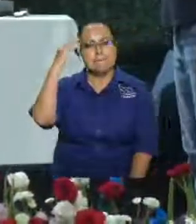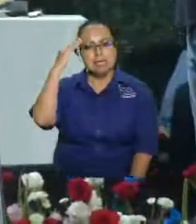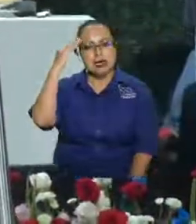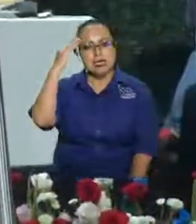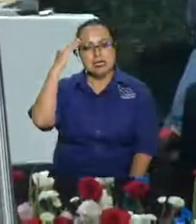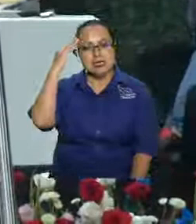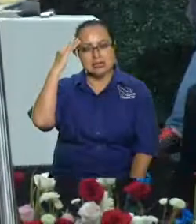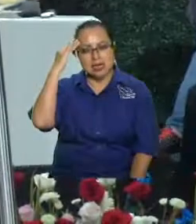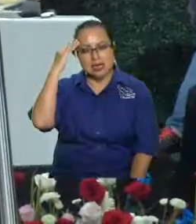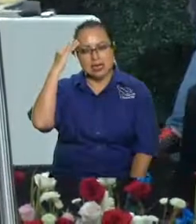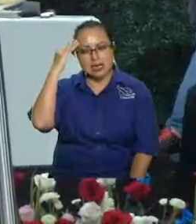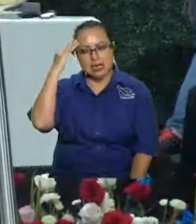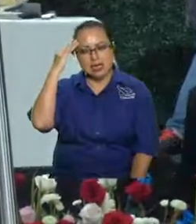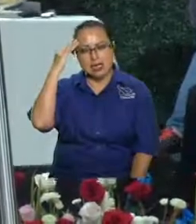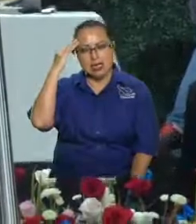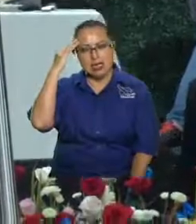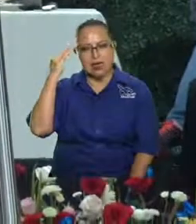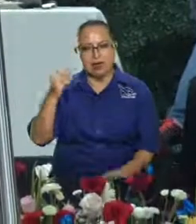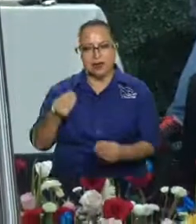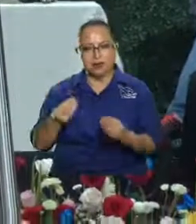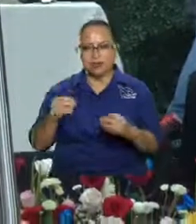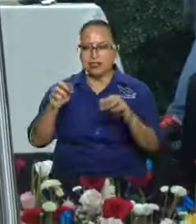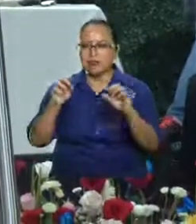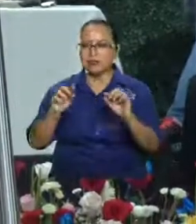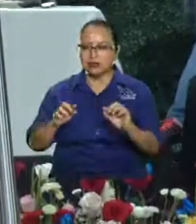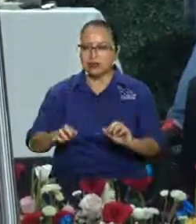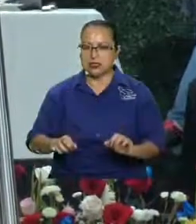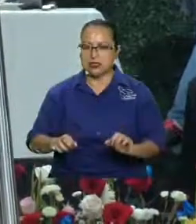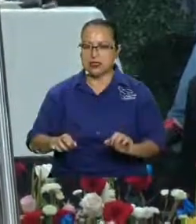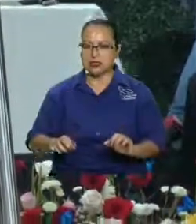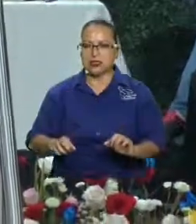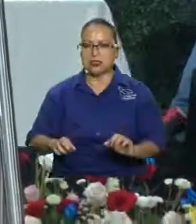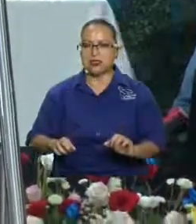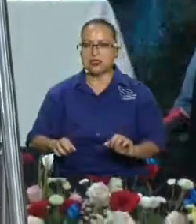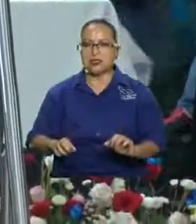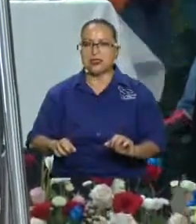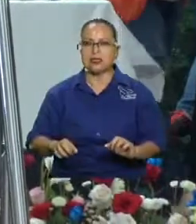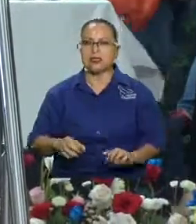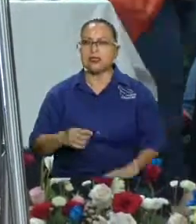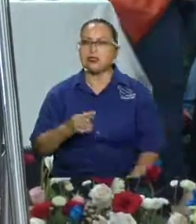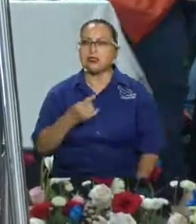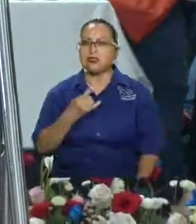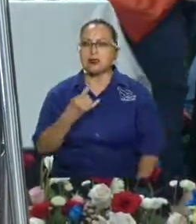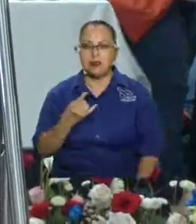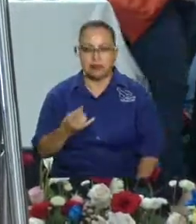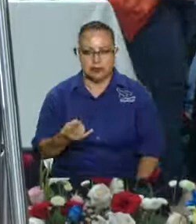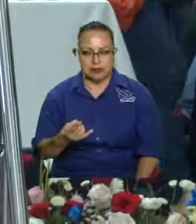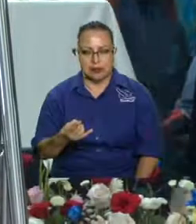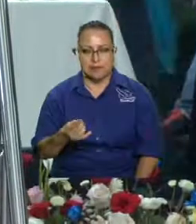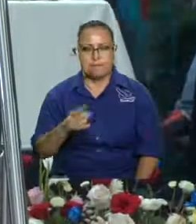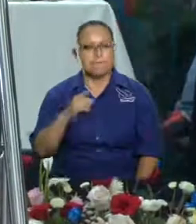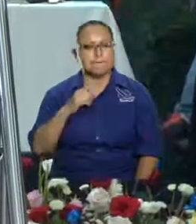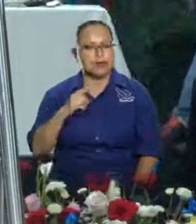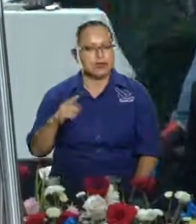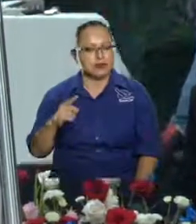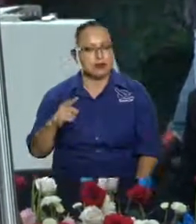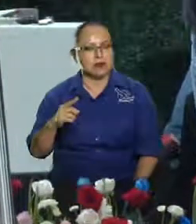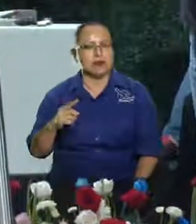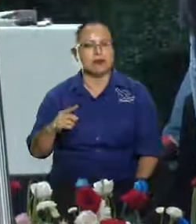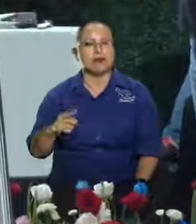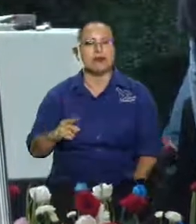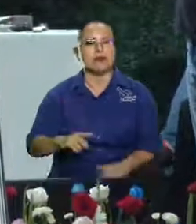Y la mentalidad que hay en el conglomerado es, perdón la palabra que voy a decir, no es